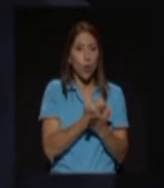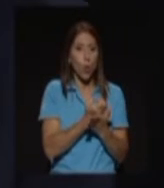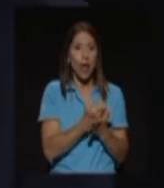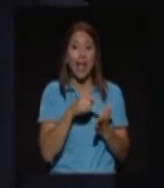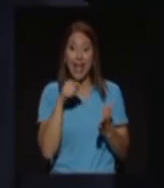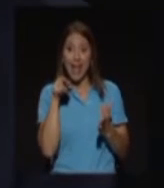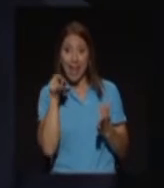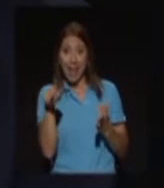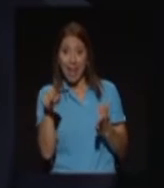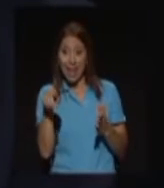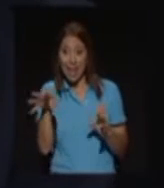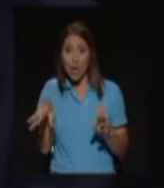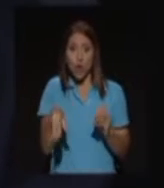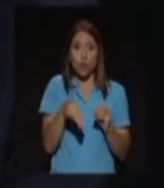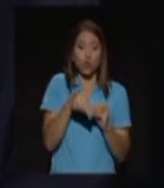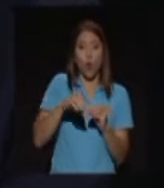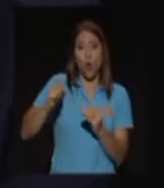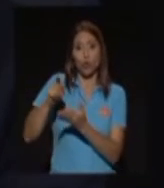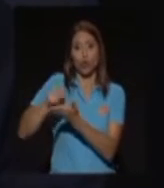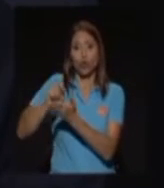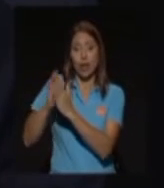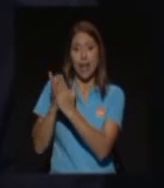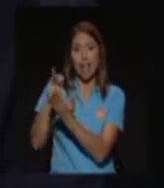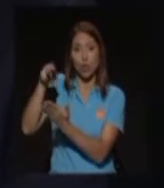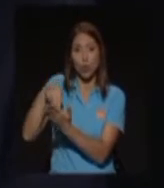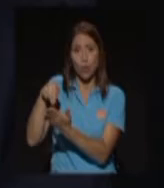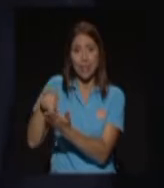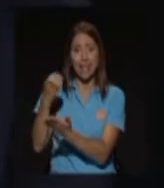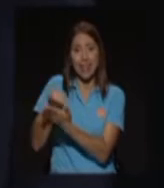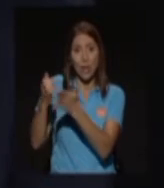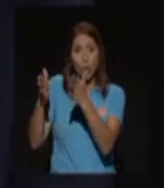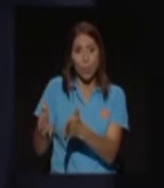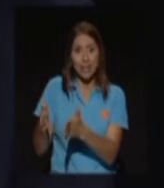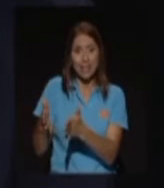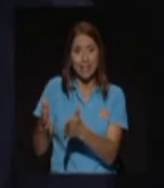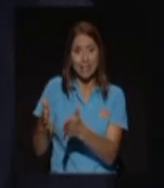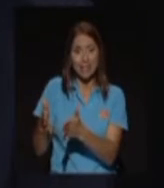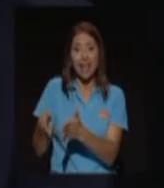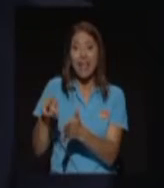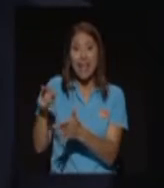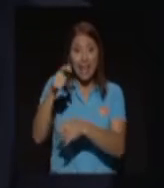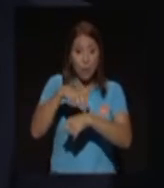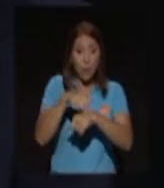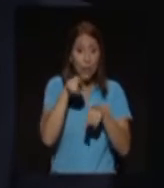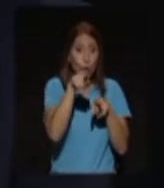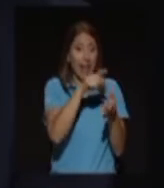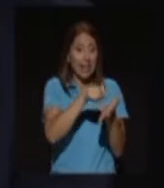de economistas que en el momento en que él escribía esa antología del pensamiento